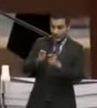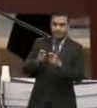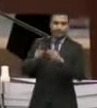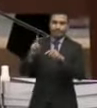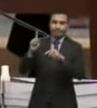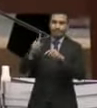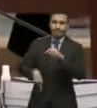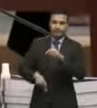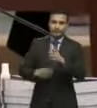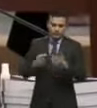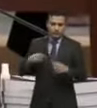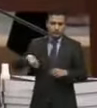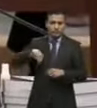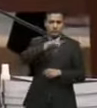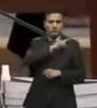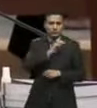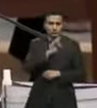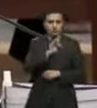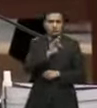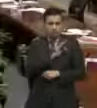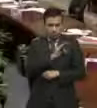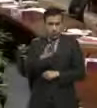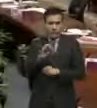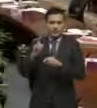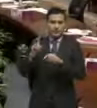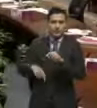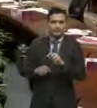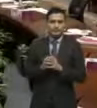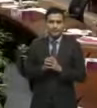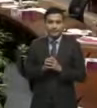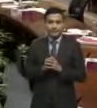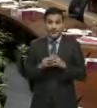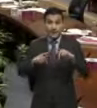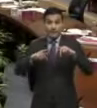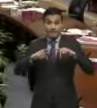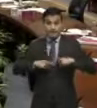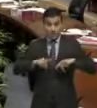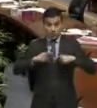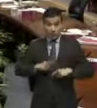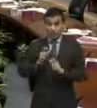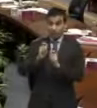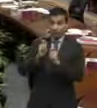nombramiento implica una gran responsabilidad, no solamente para quienes llegan, sino incluso también para nosotros.